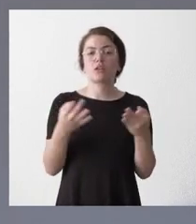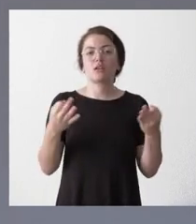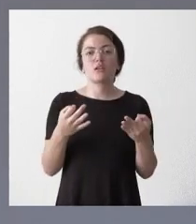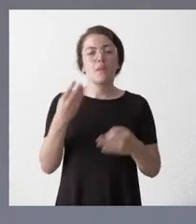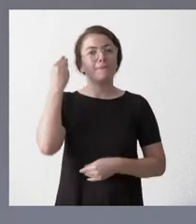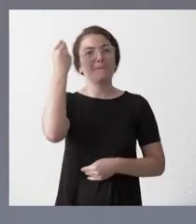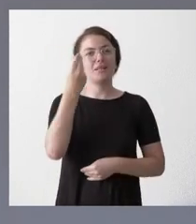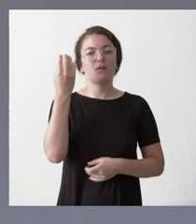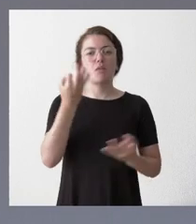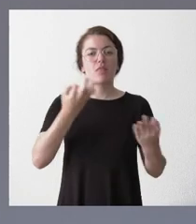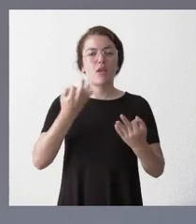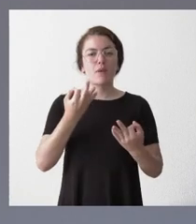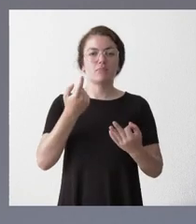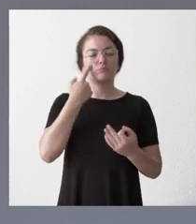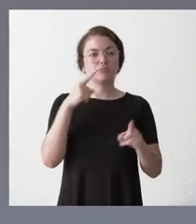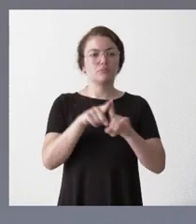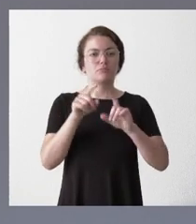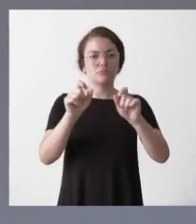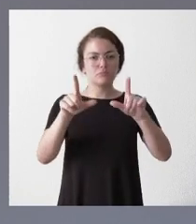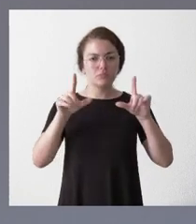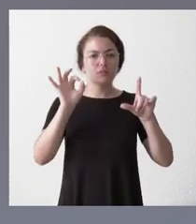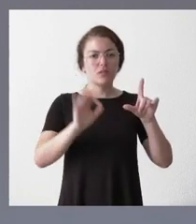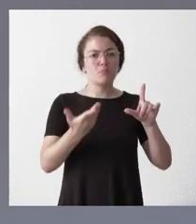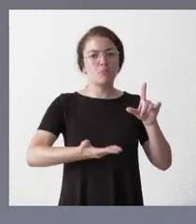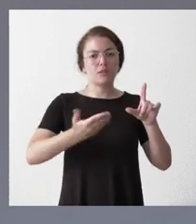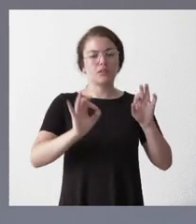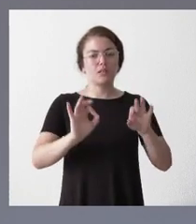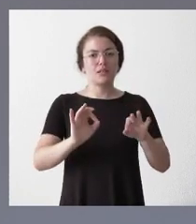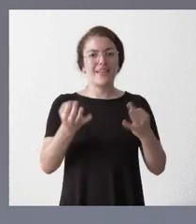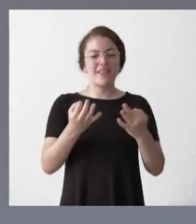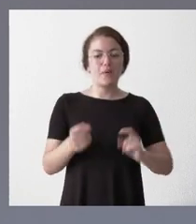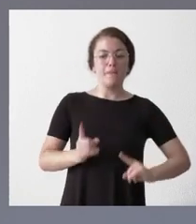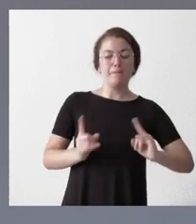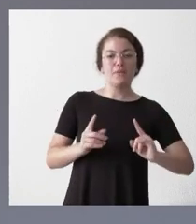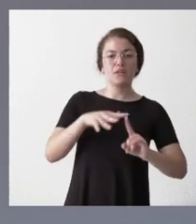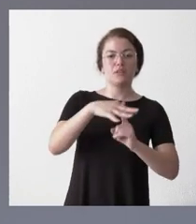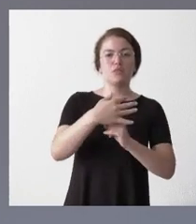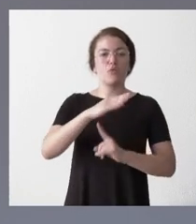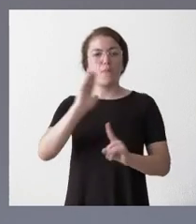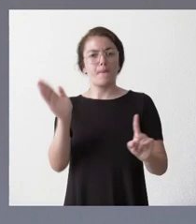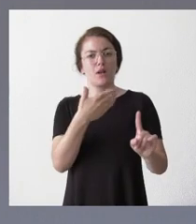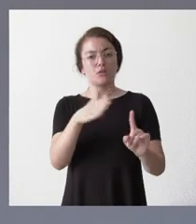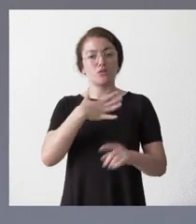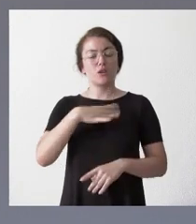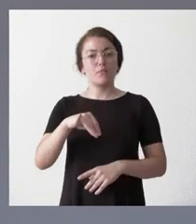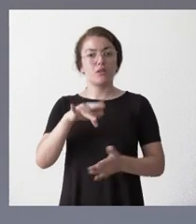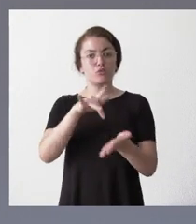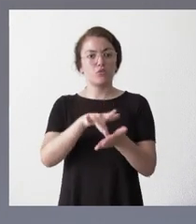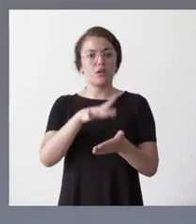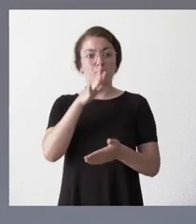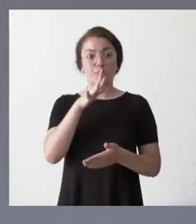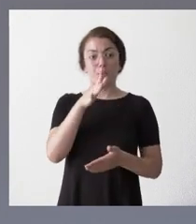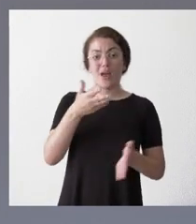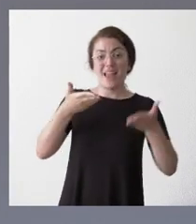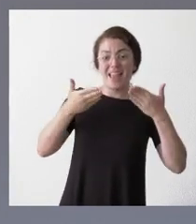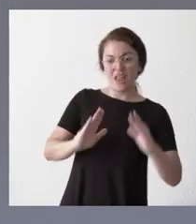esa importancia, que hay que prevenir esas situaciones de maltrato que se pueden producir desde los hijos a los